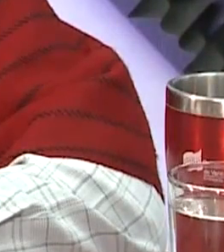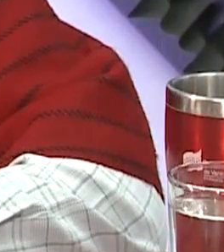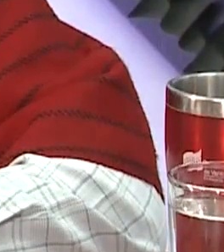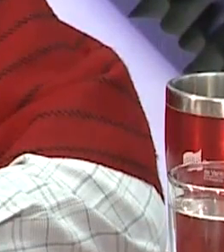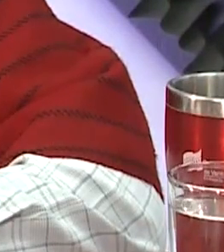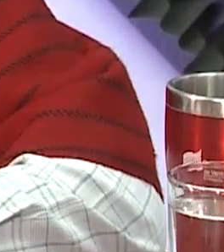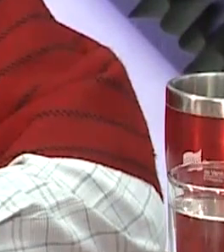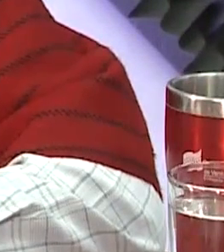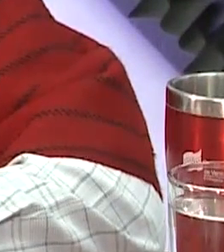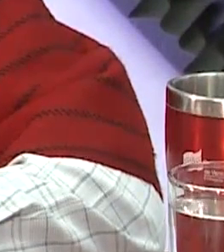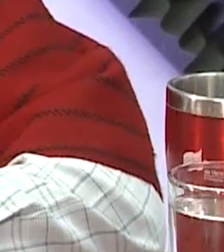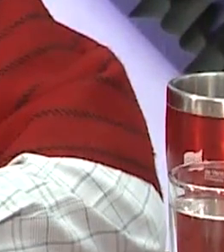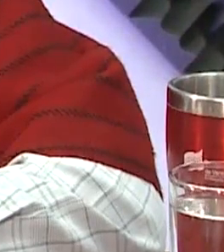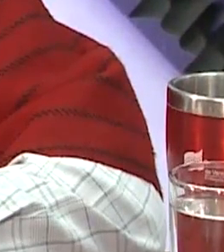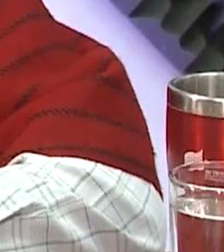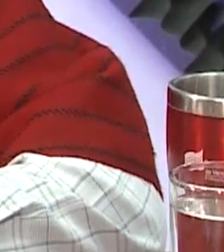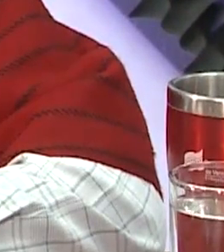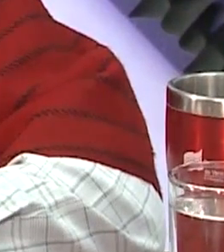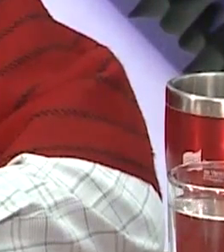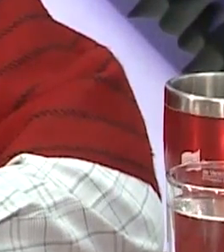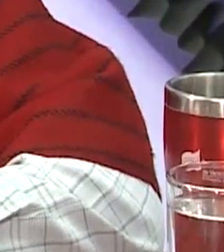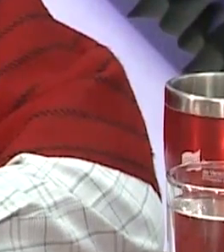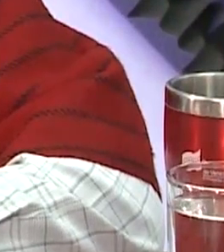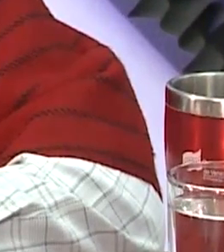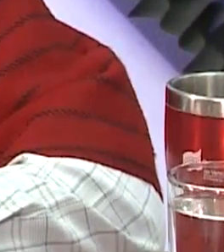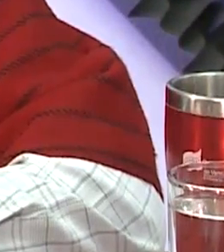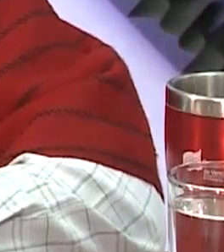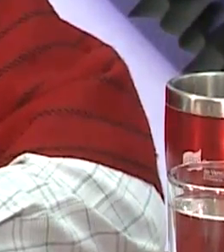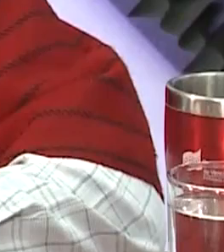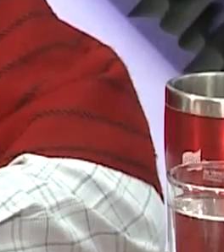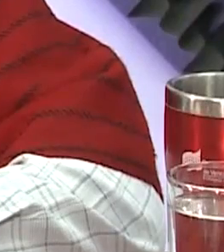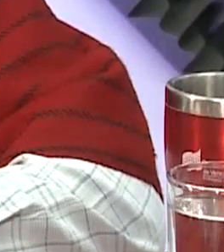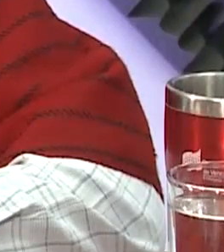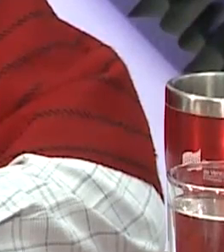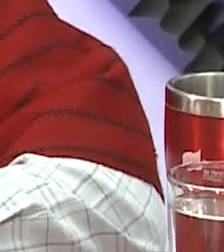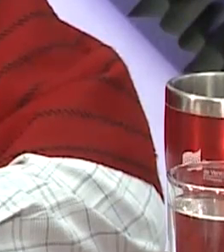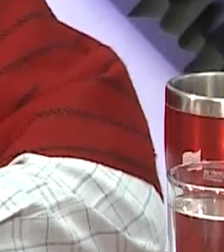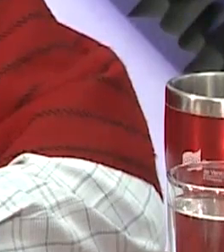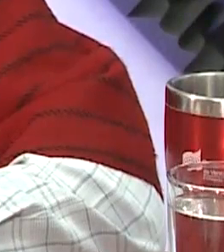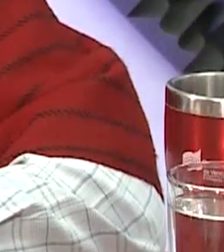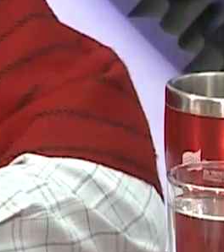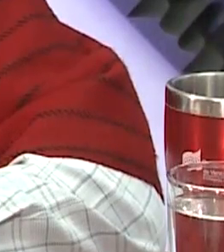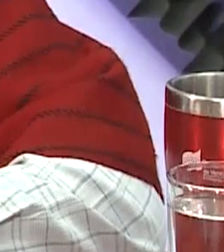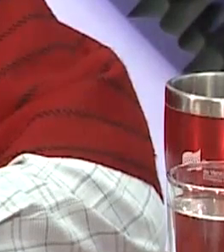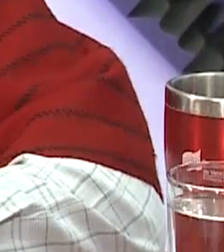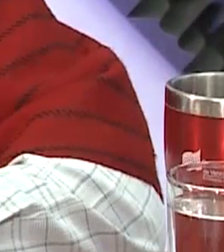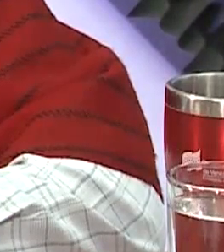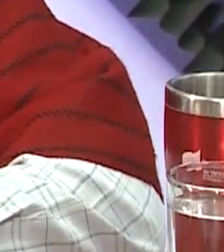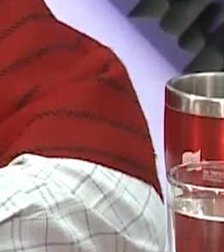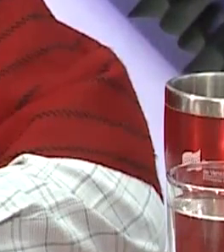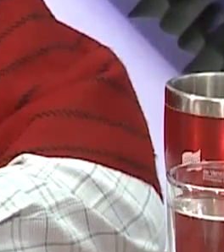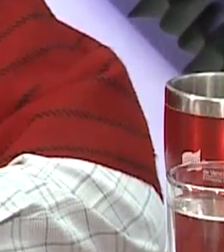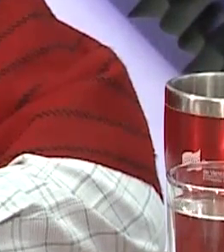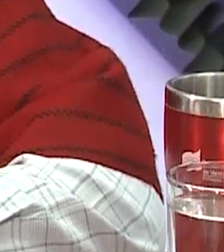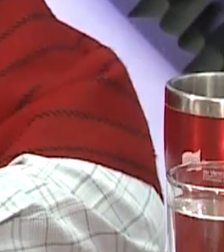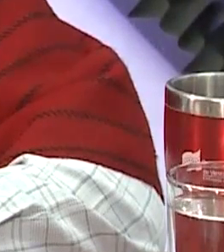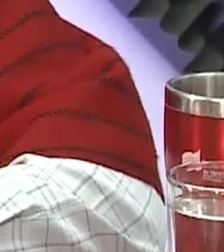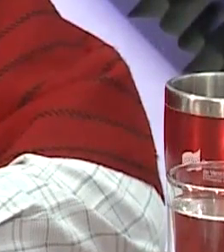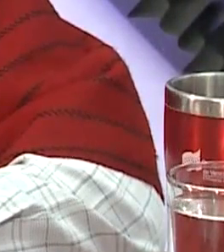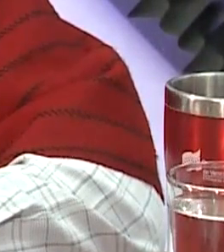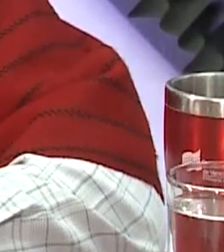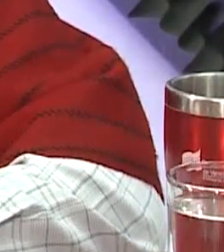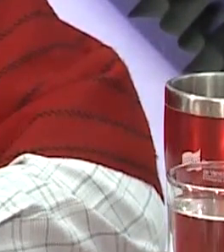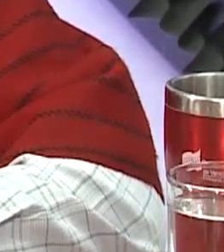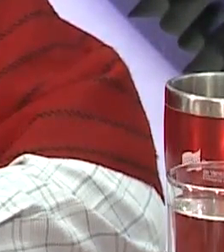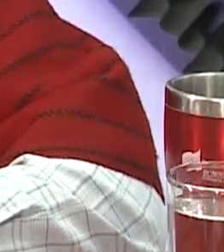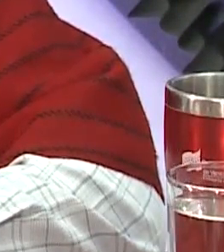blanca y con ateneo pacman imagina acaip y pacta chicos cata resistí con huellas y con gira méxico quito jack está